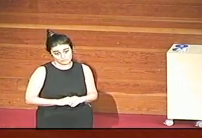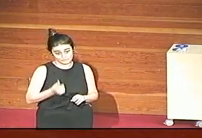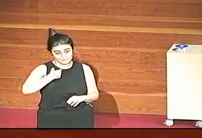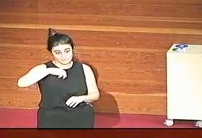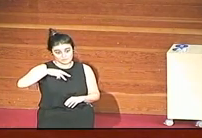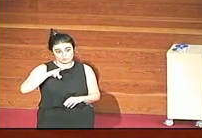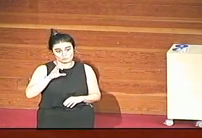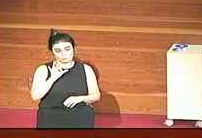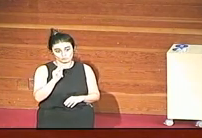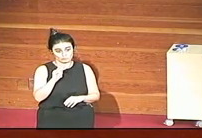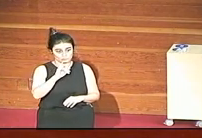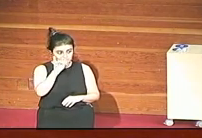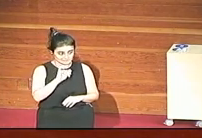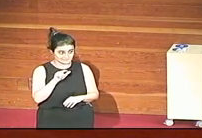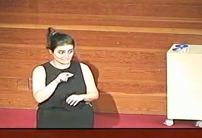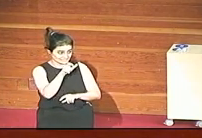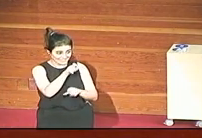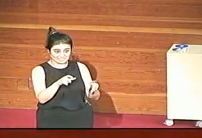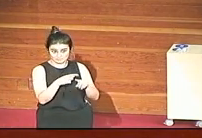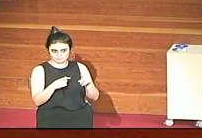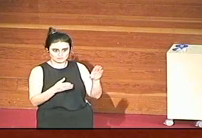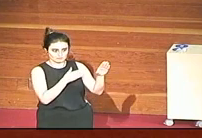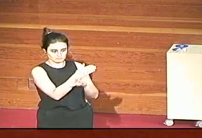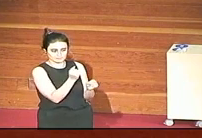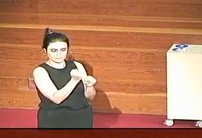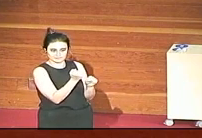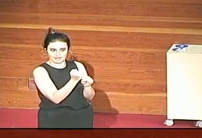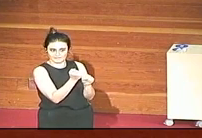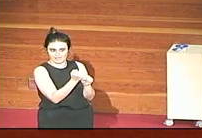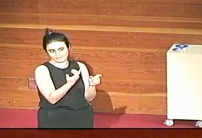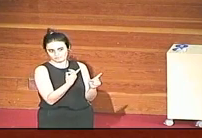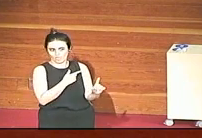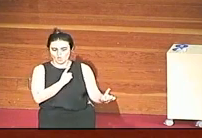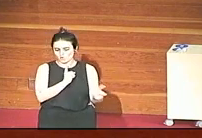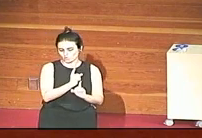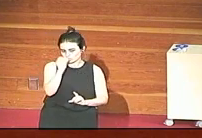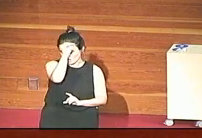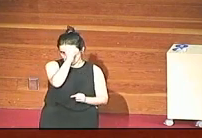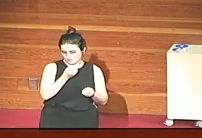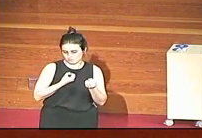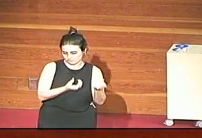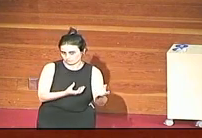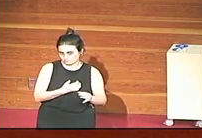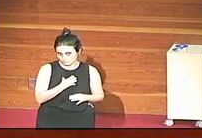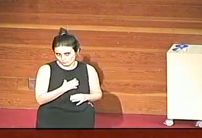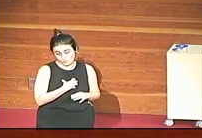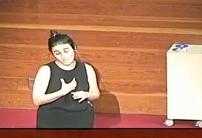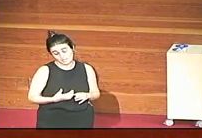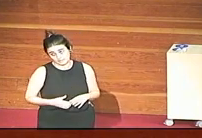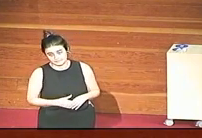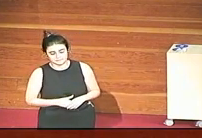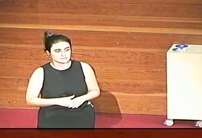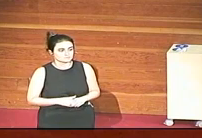la mitad de la gente trabaja allí entonces tampoco se manifiesta en contra está ahí todo y ahí